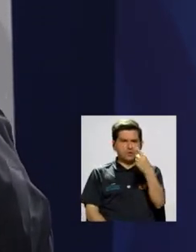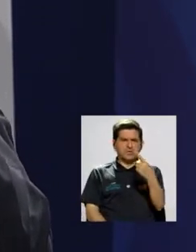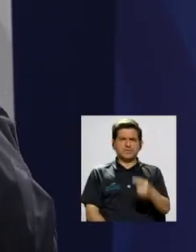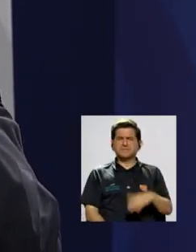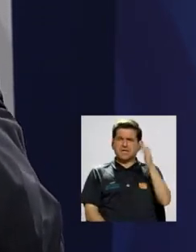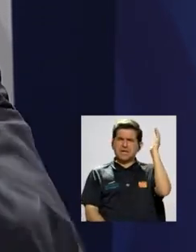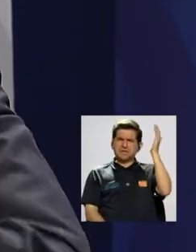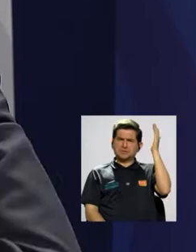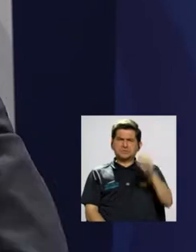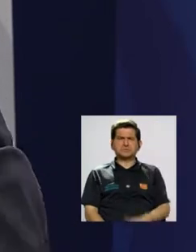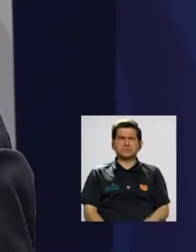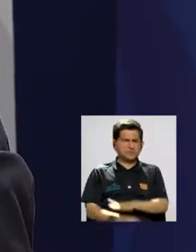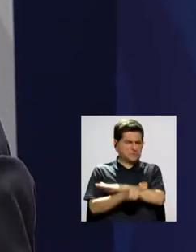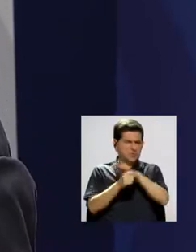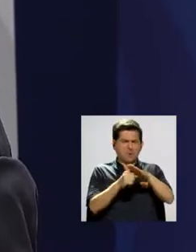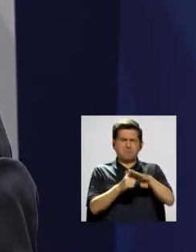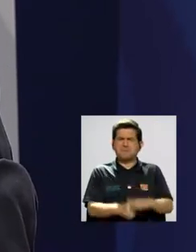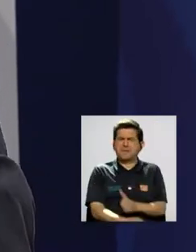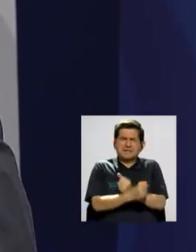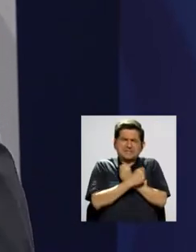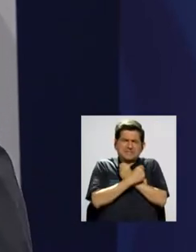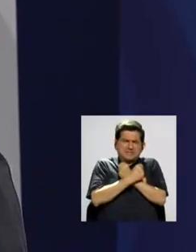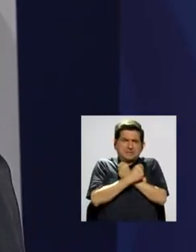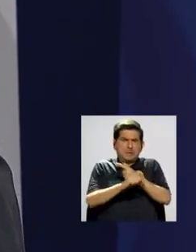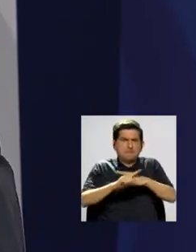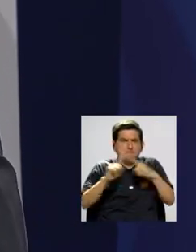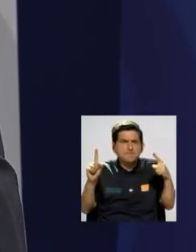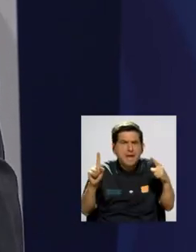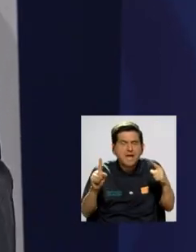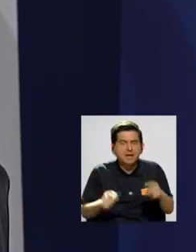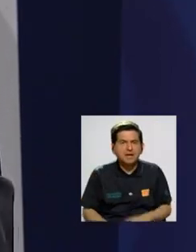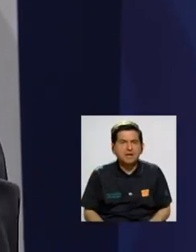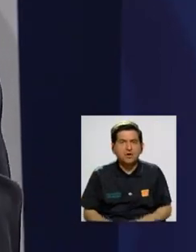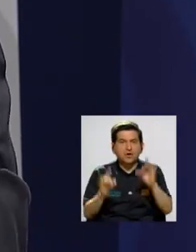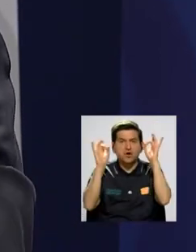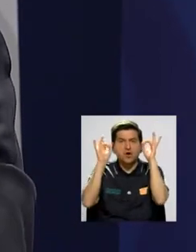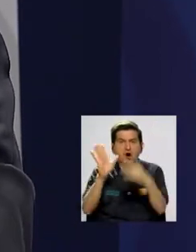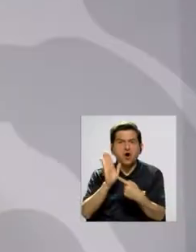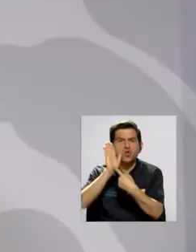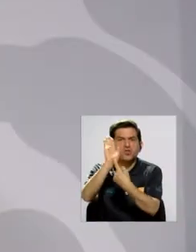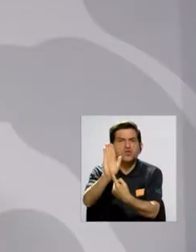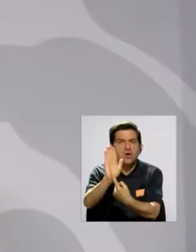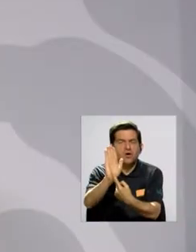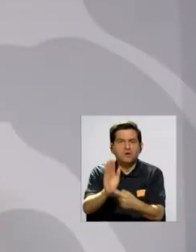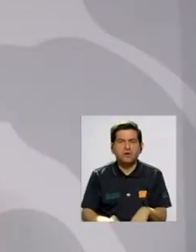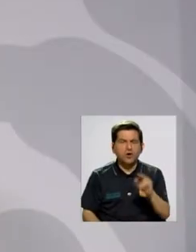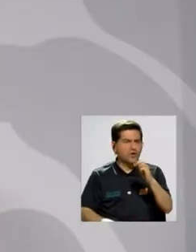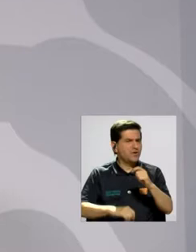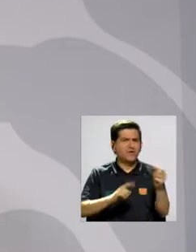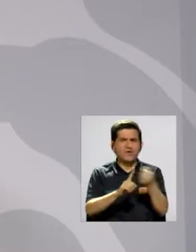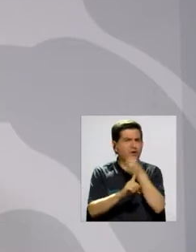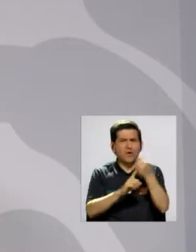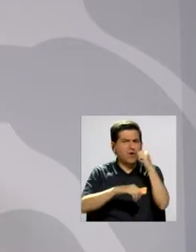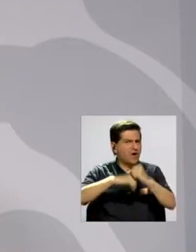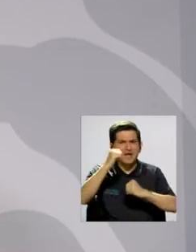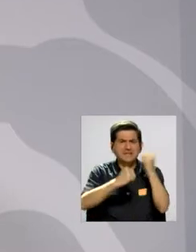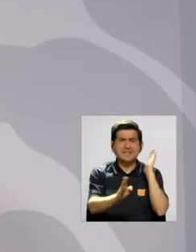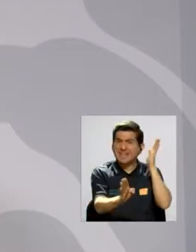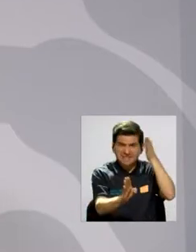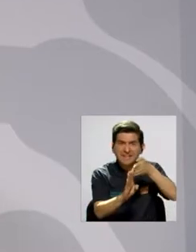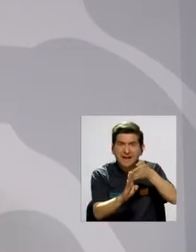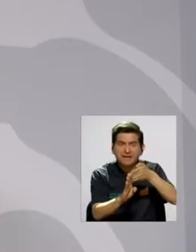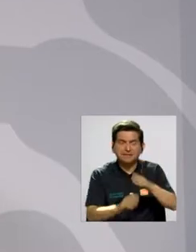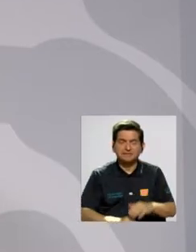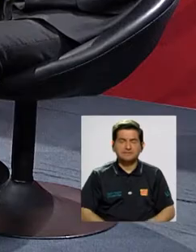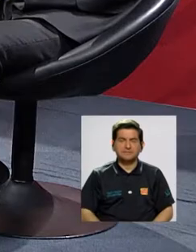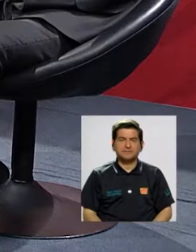llamando a discurso, totalmente apasionado, un discurso de odio, Si ya ni siquiera una violencia estructural, una violencia directa. A un